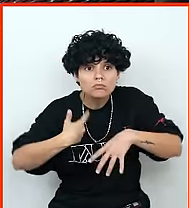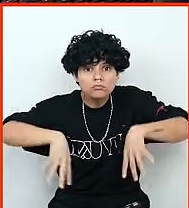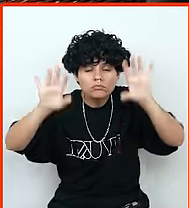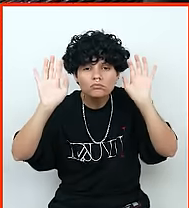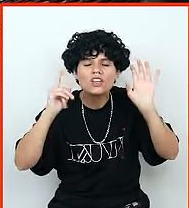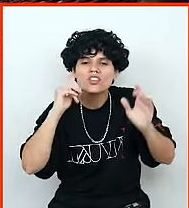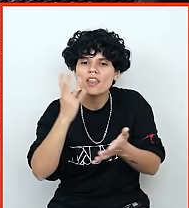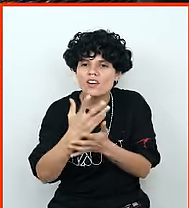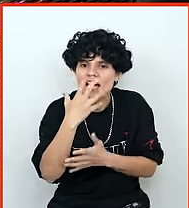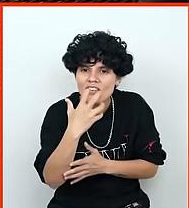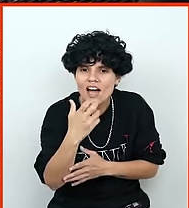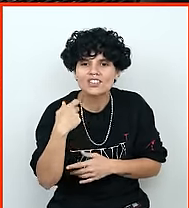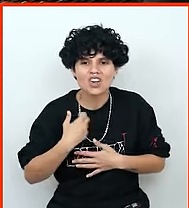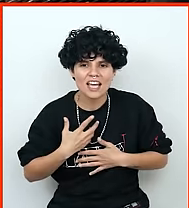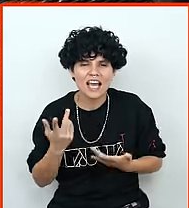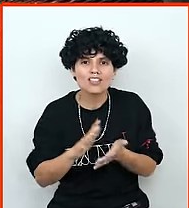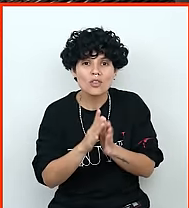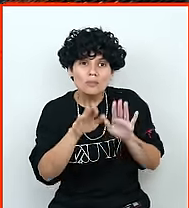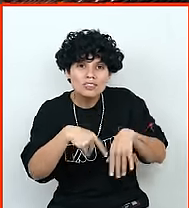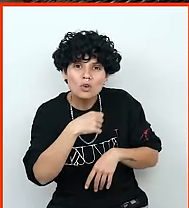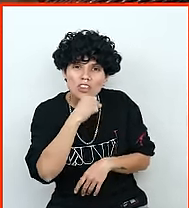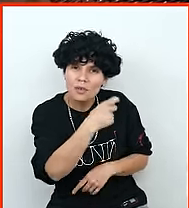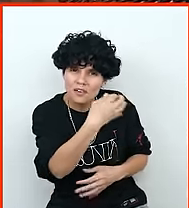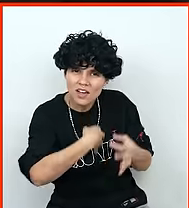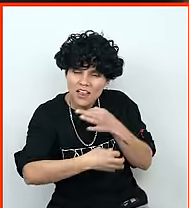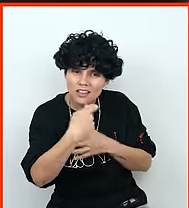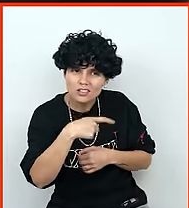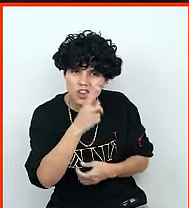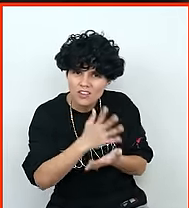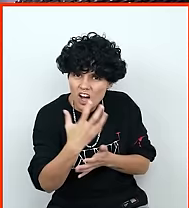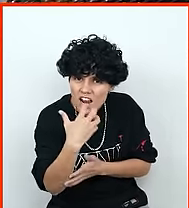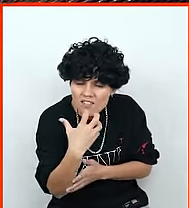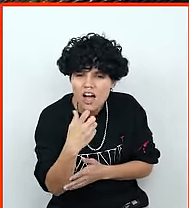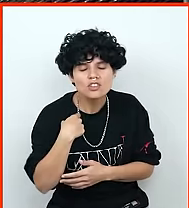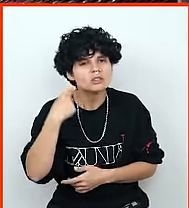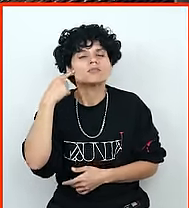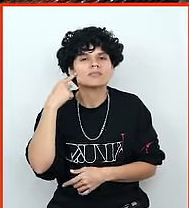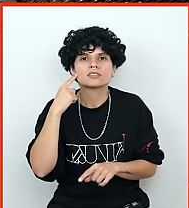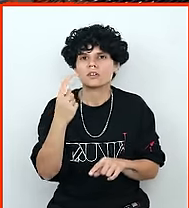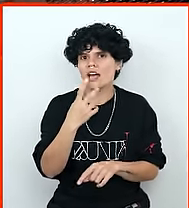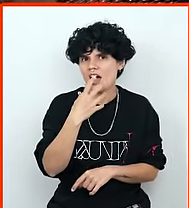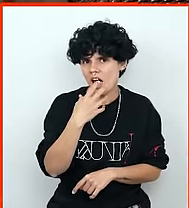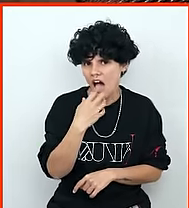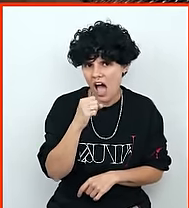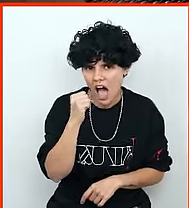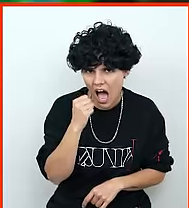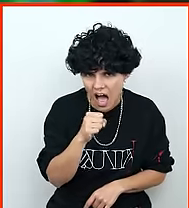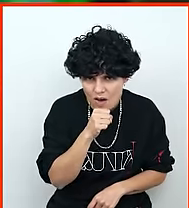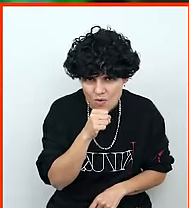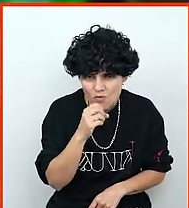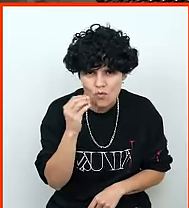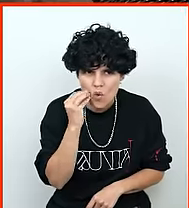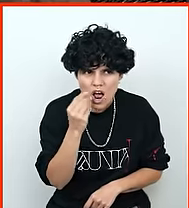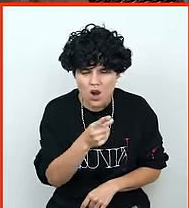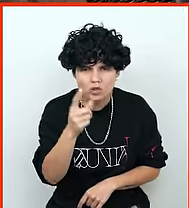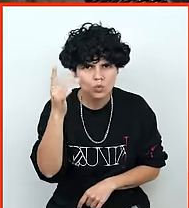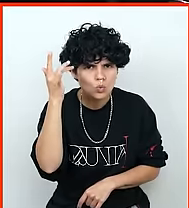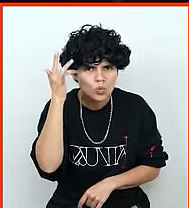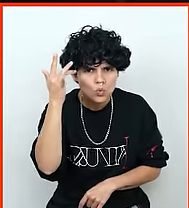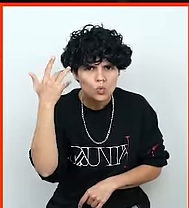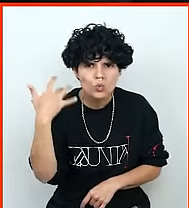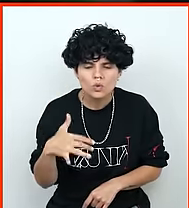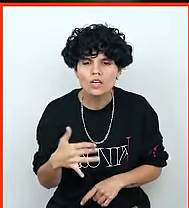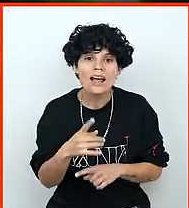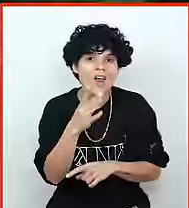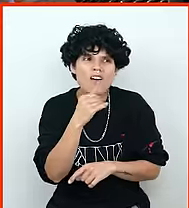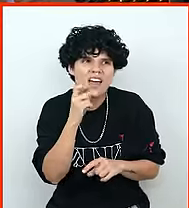lugar, empecé como después más adelante, quería materializar eso. Por eso me puse ya... Pero la seguridad de los abuelos, sí. ¿Ah? Sí. Brillante, weón. Y de